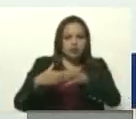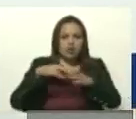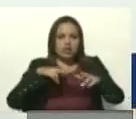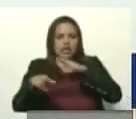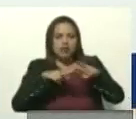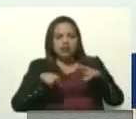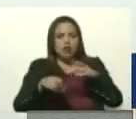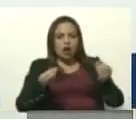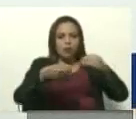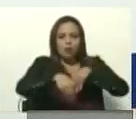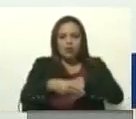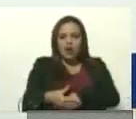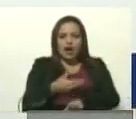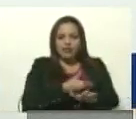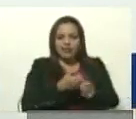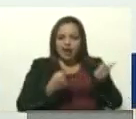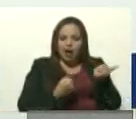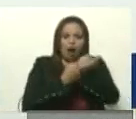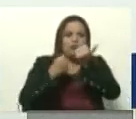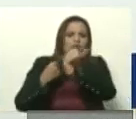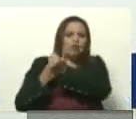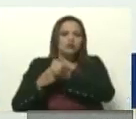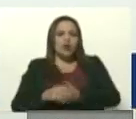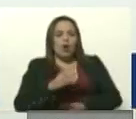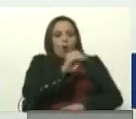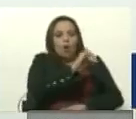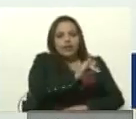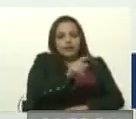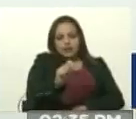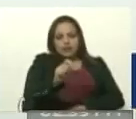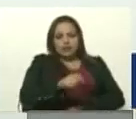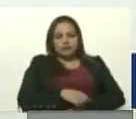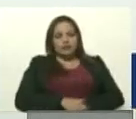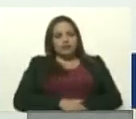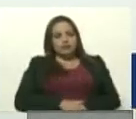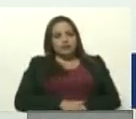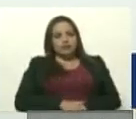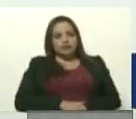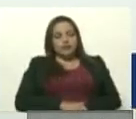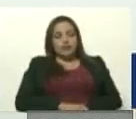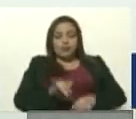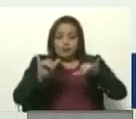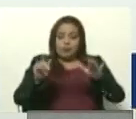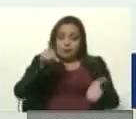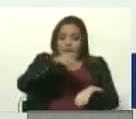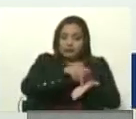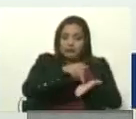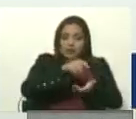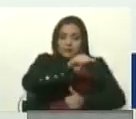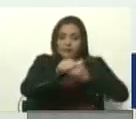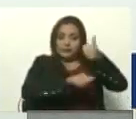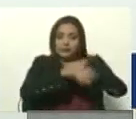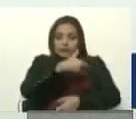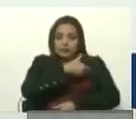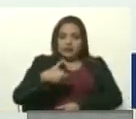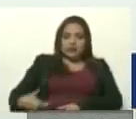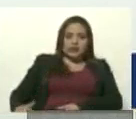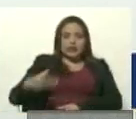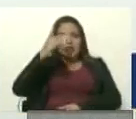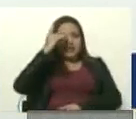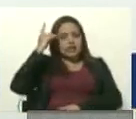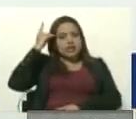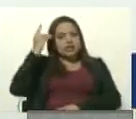citados convenios con la cooperación de la OIT. La presencia de la vicepresidenta ejecutiva